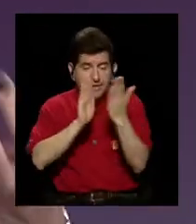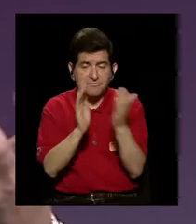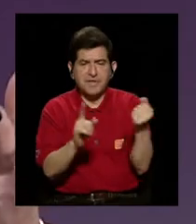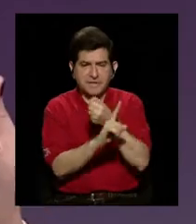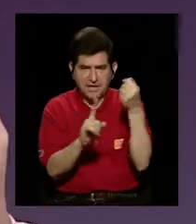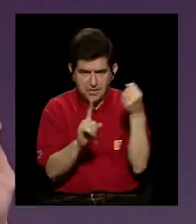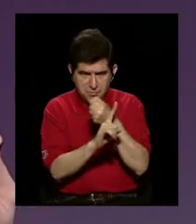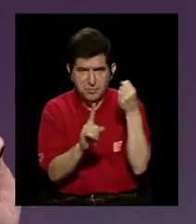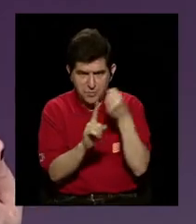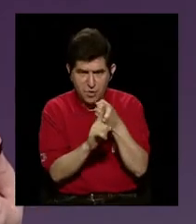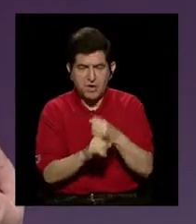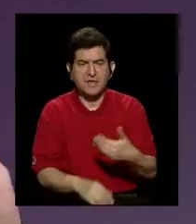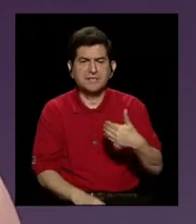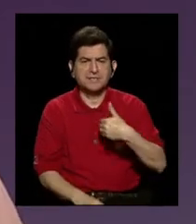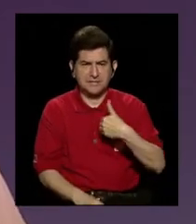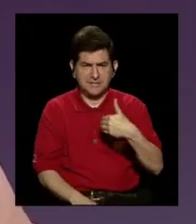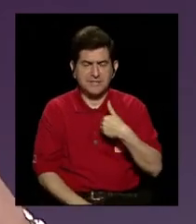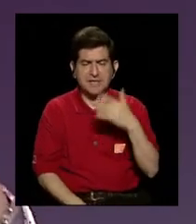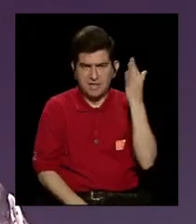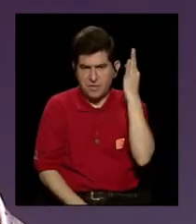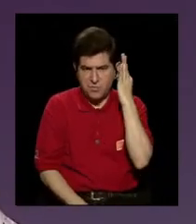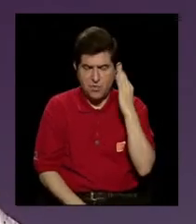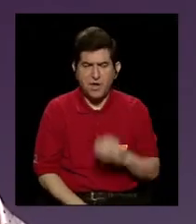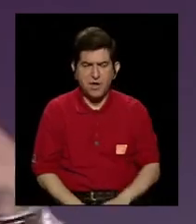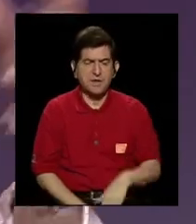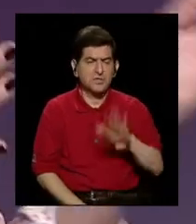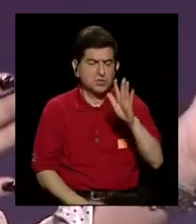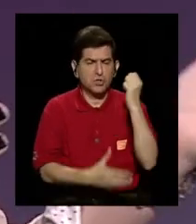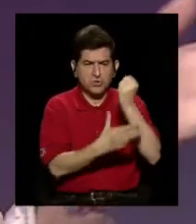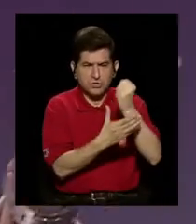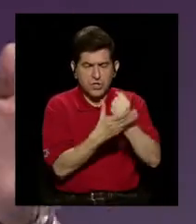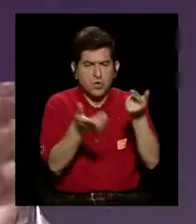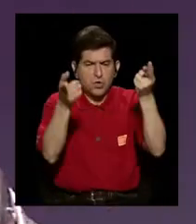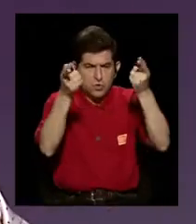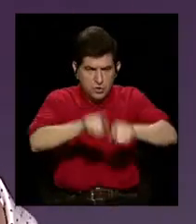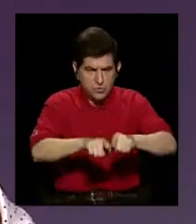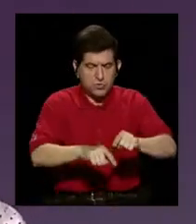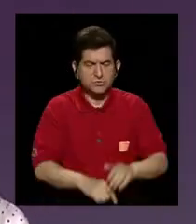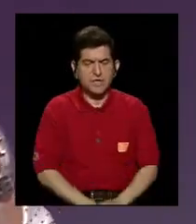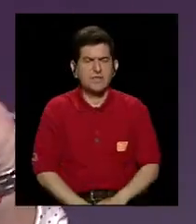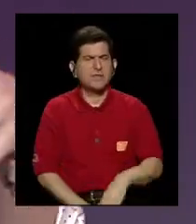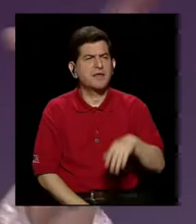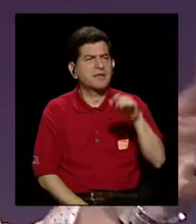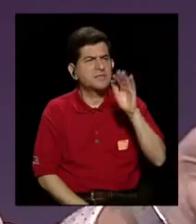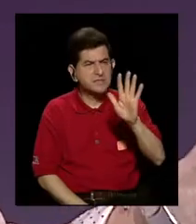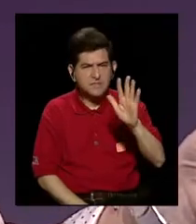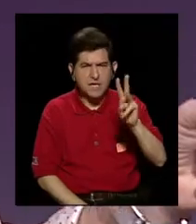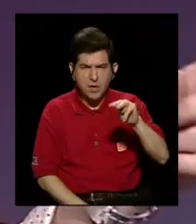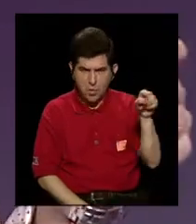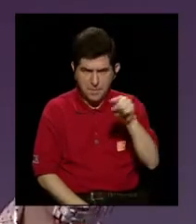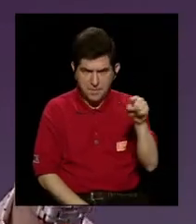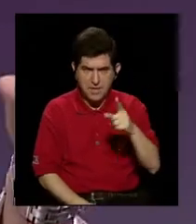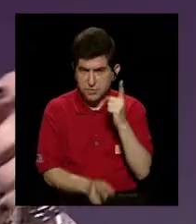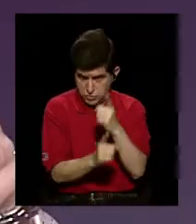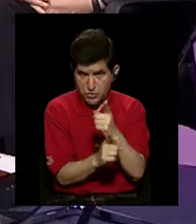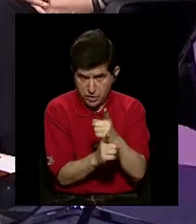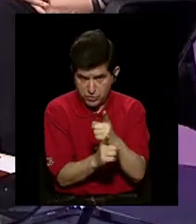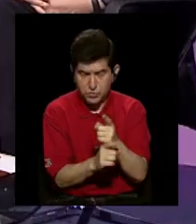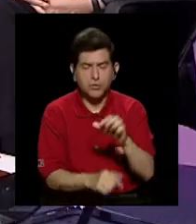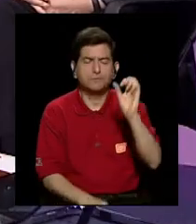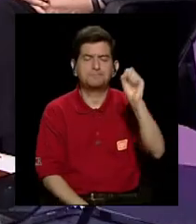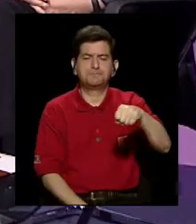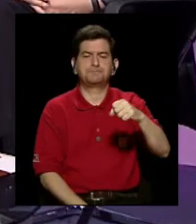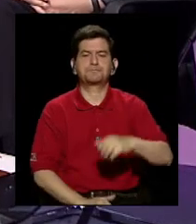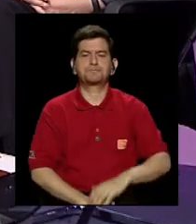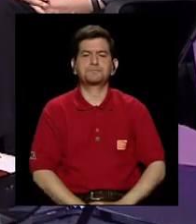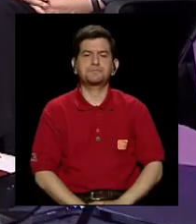de enfrentar la violencia que estaban viviendo, que estamos viviendo las mujeres con estos 5 femicidios que se habían presentado. 5 fueron en marzo, ¿verdad?